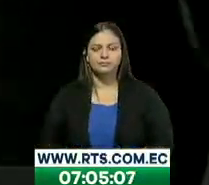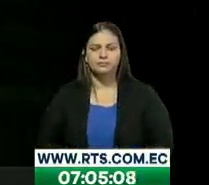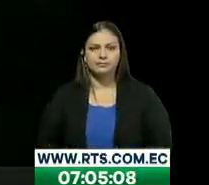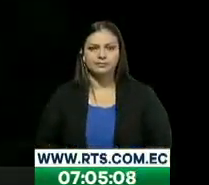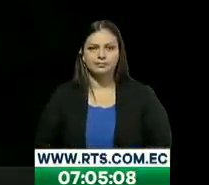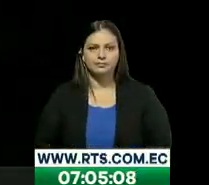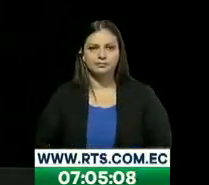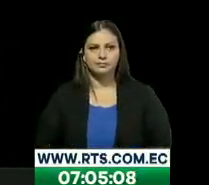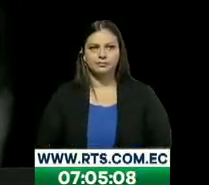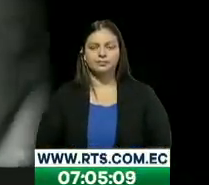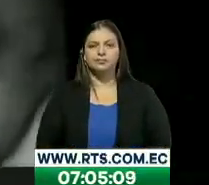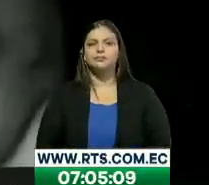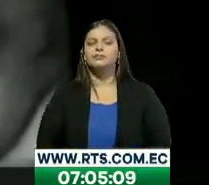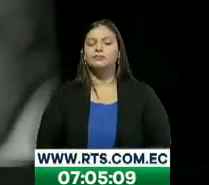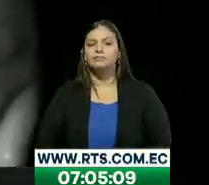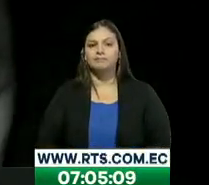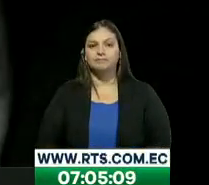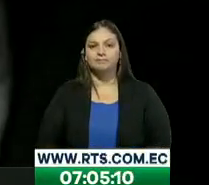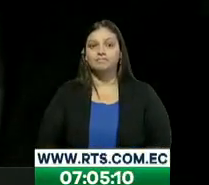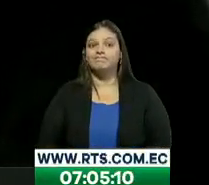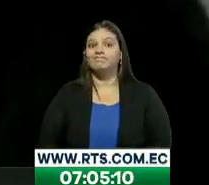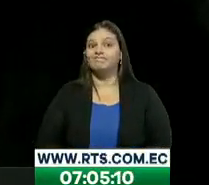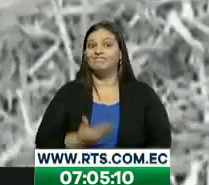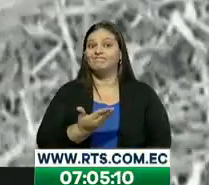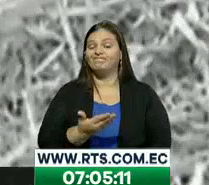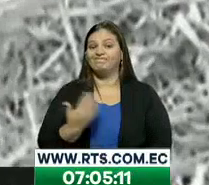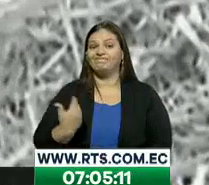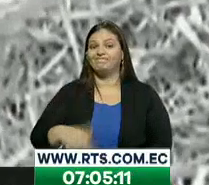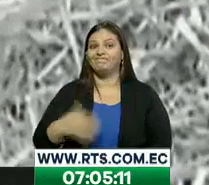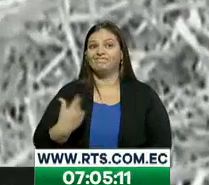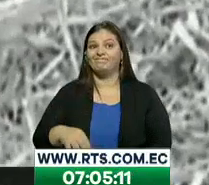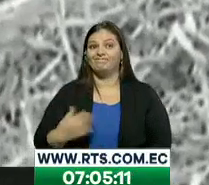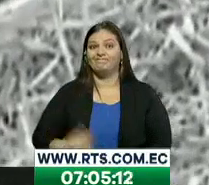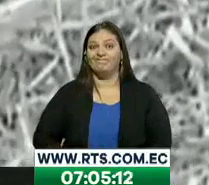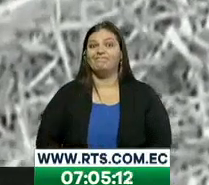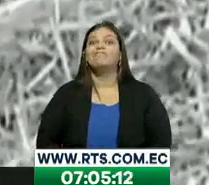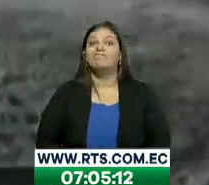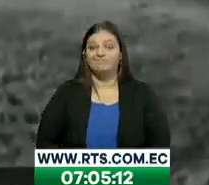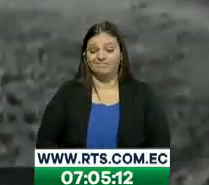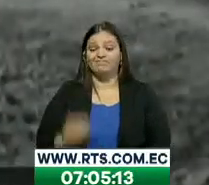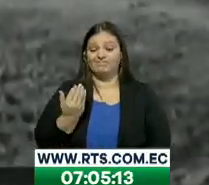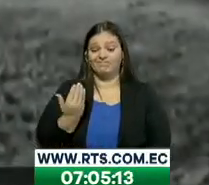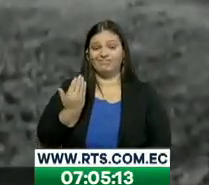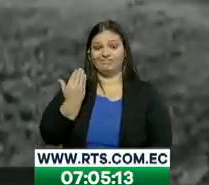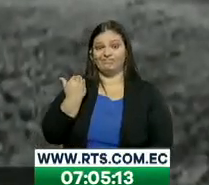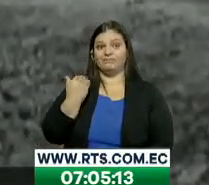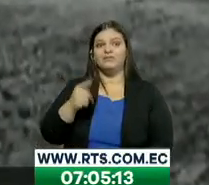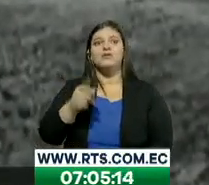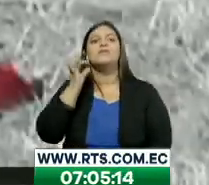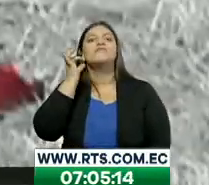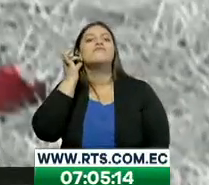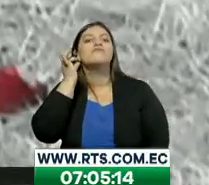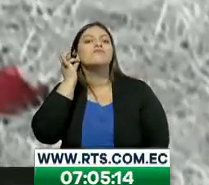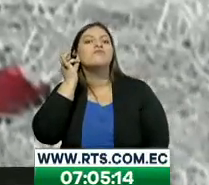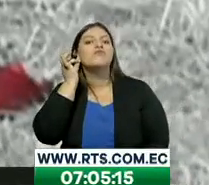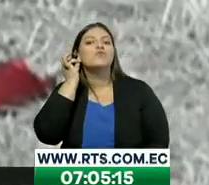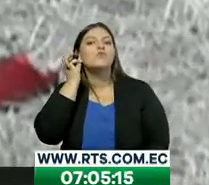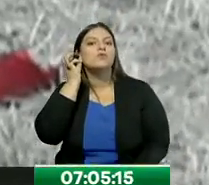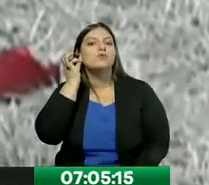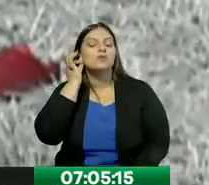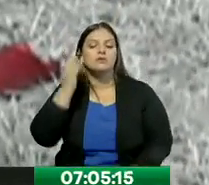Este ciudadano era buscado al ser acusado de rociar gasolina y quemar a su ex conviviente en un arrozal del cantón Nobol.